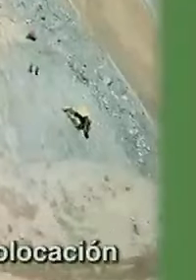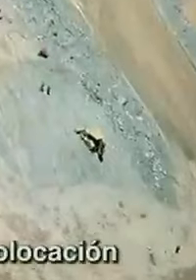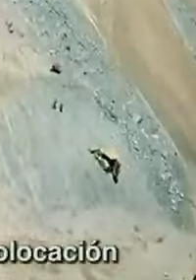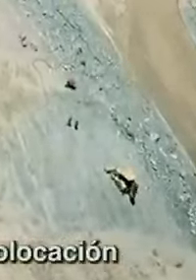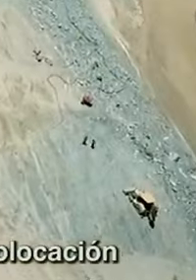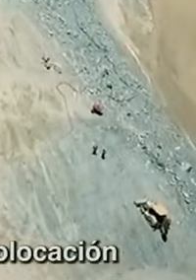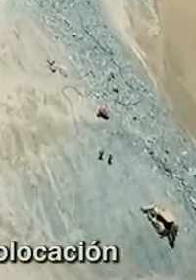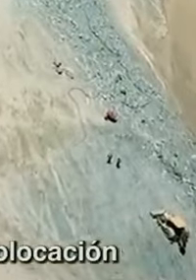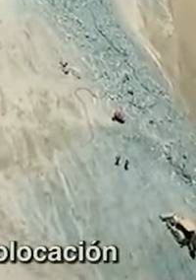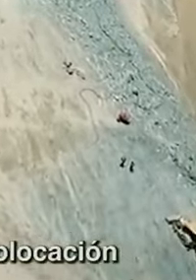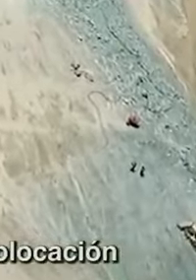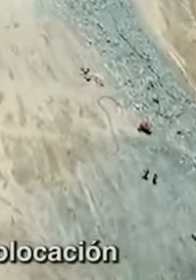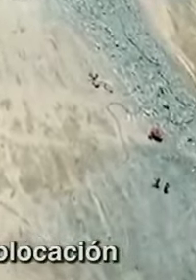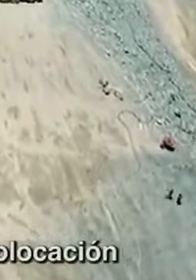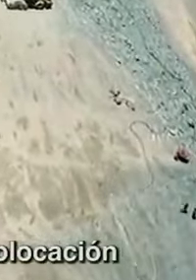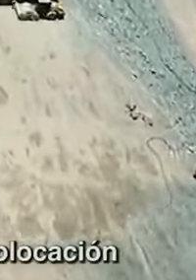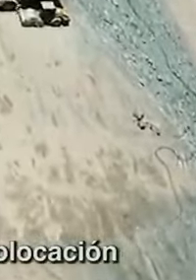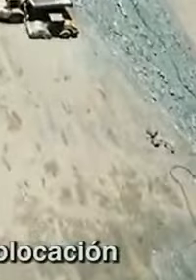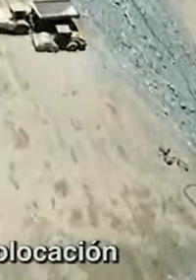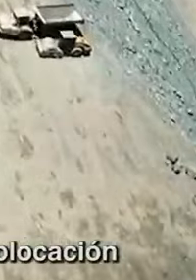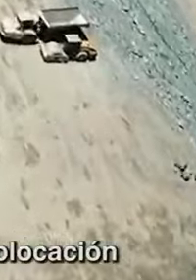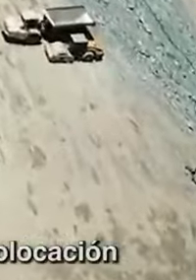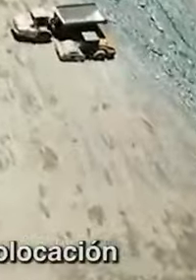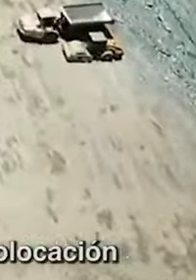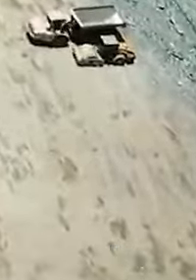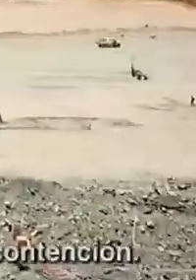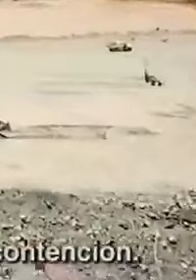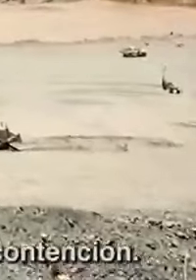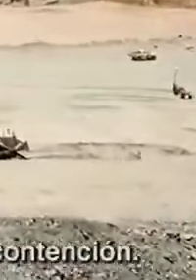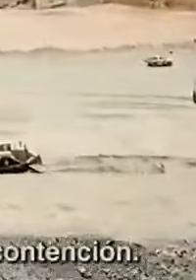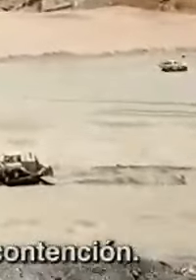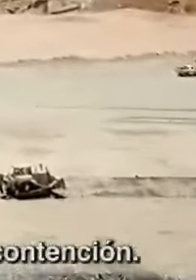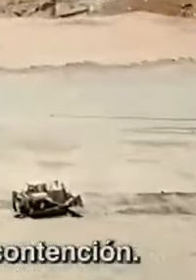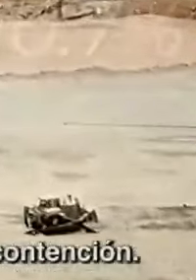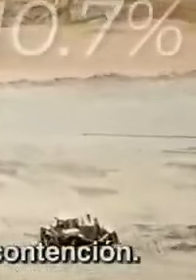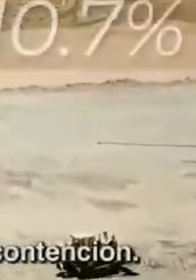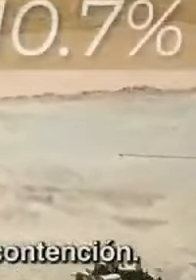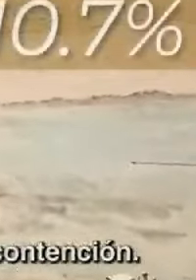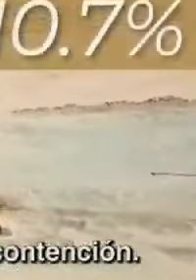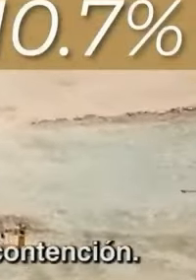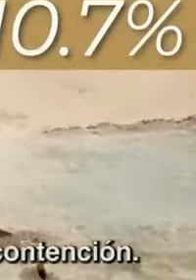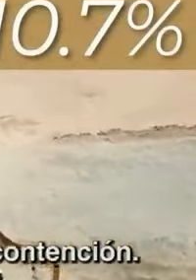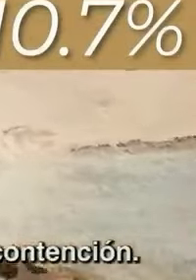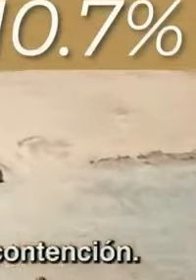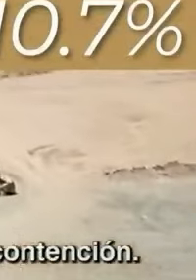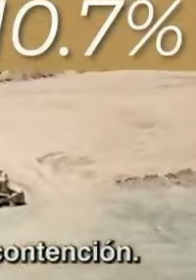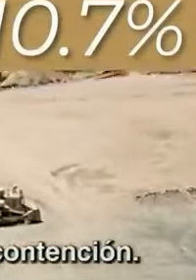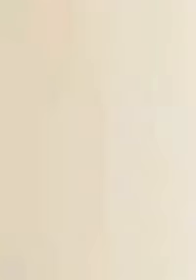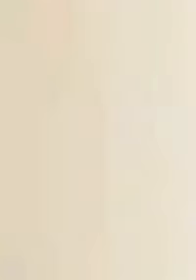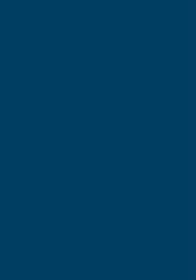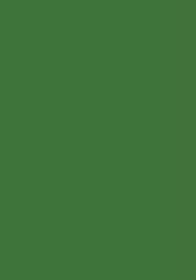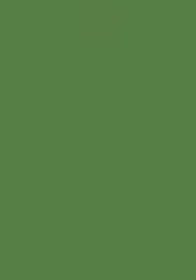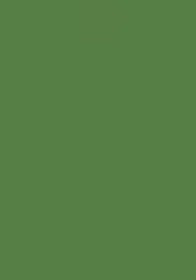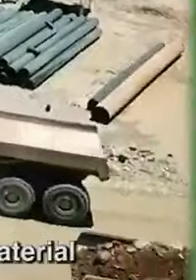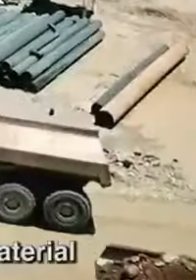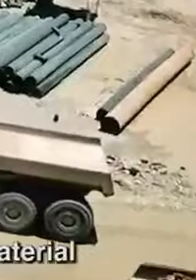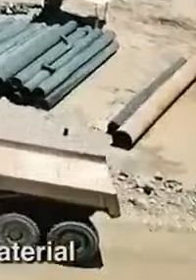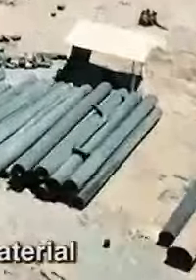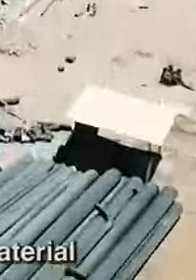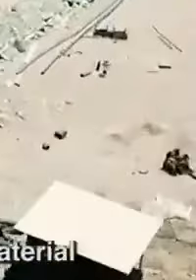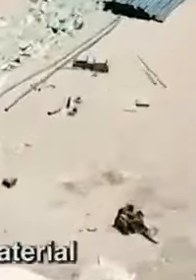zona del cauce, se realizan trabajos de carga, acarreo, colocación y compactación de materiales para el desplante de la obra de contención.